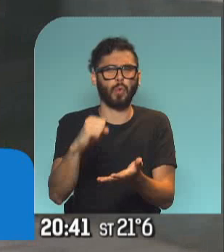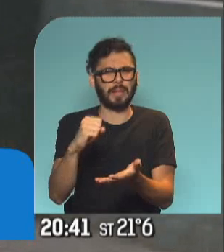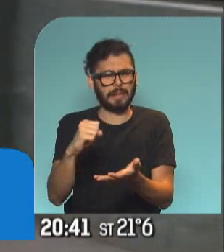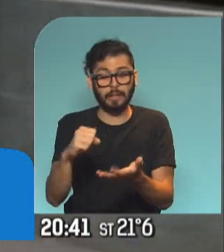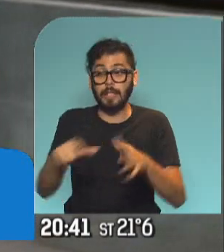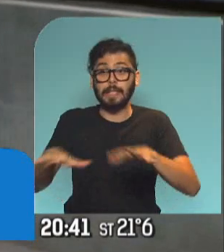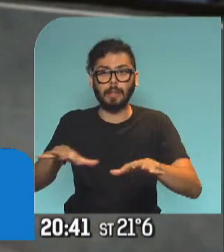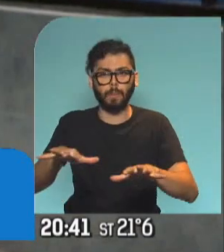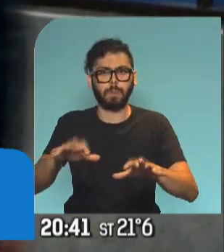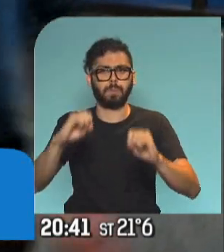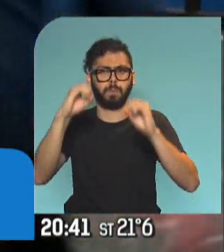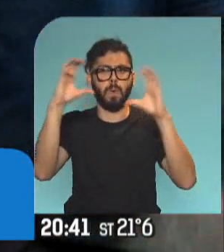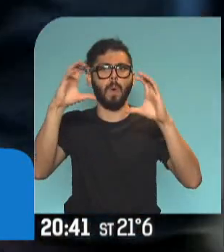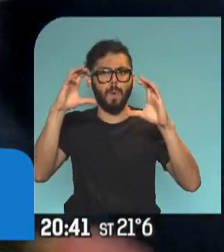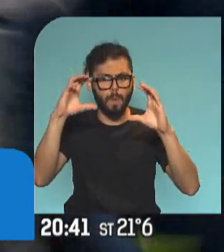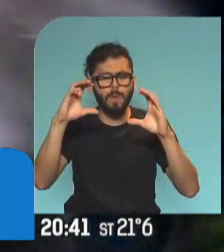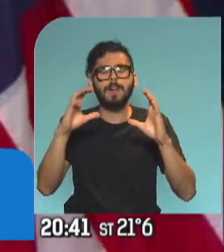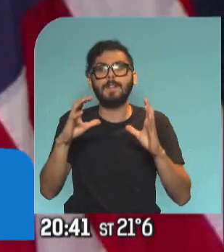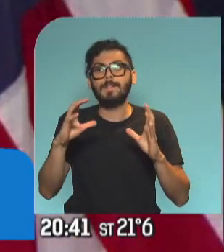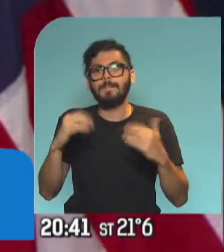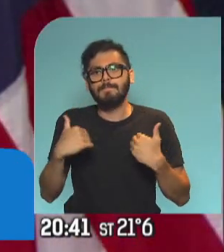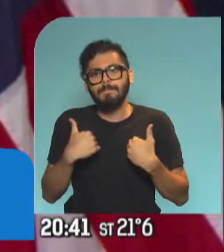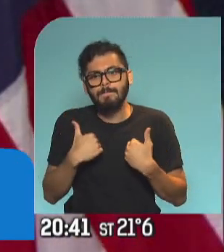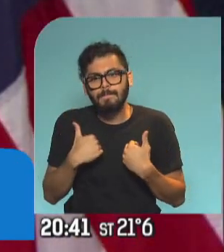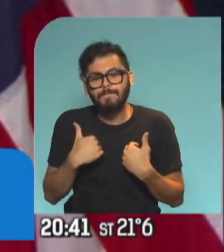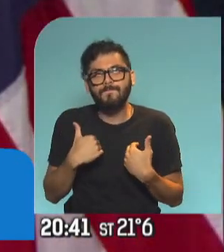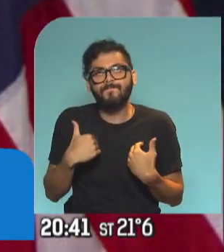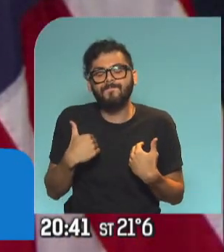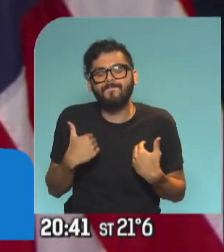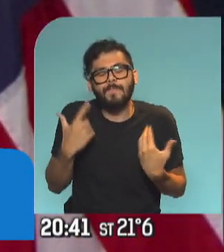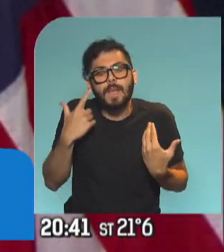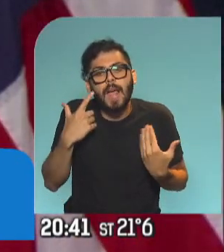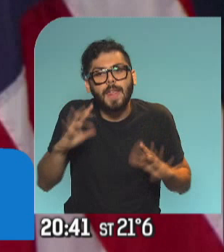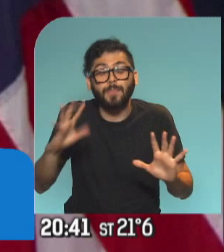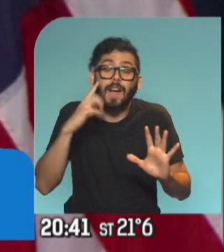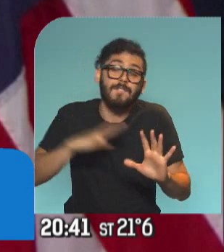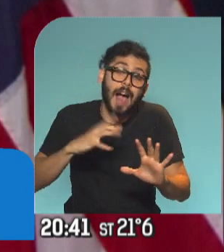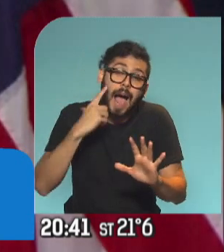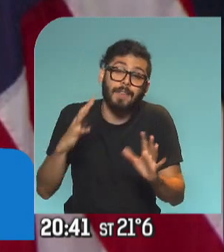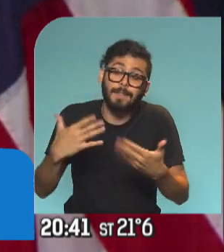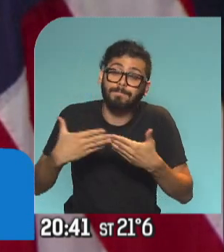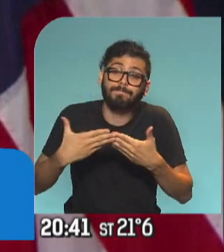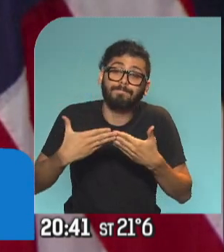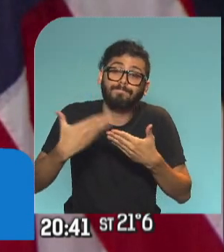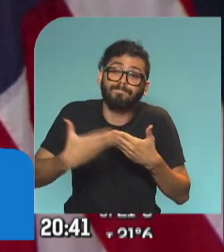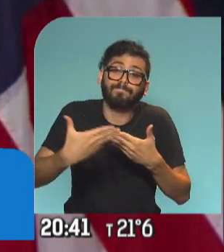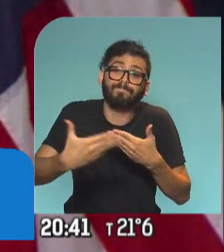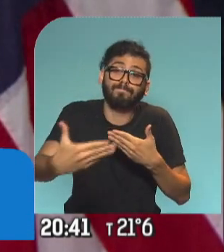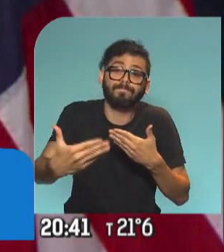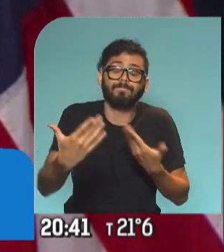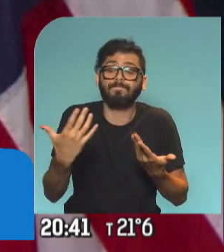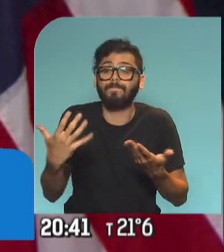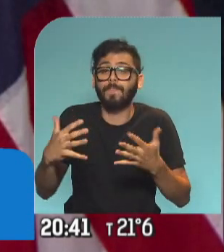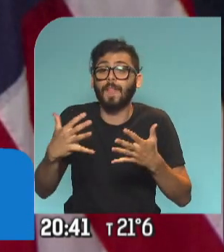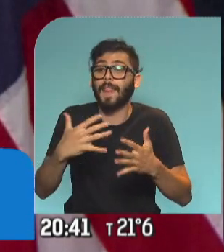este contexto. Yo podría plantear una hipótesis que habría que chequearla a medida que vayamos viendo cuáles son estos